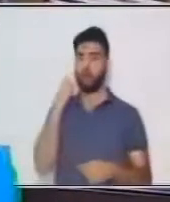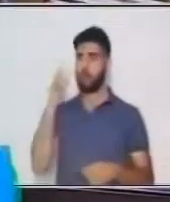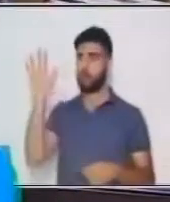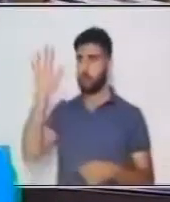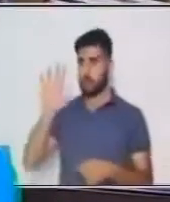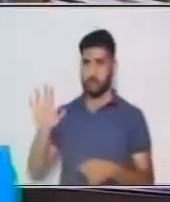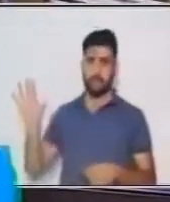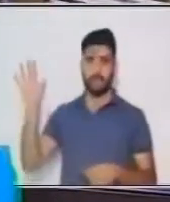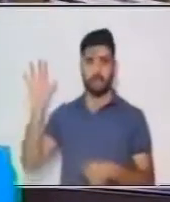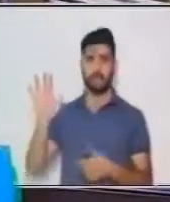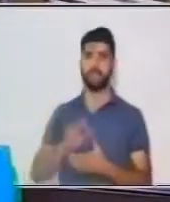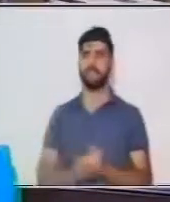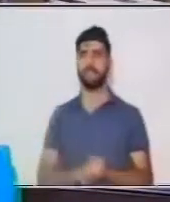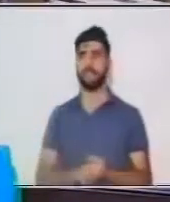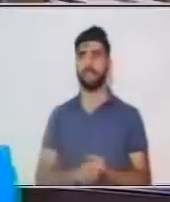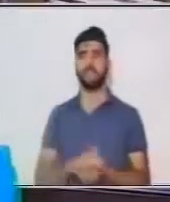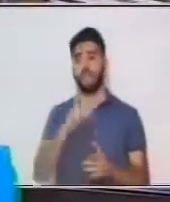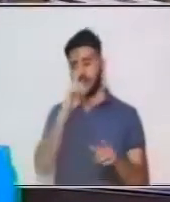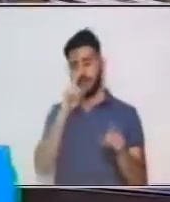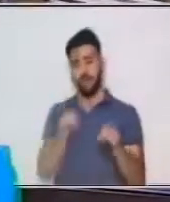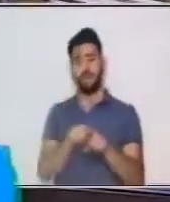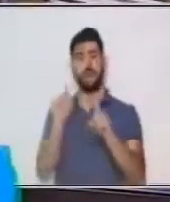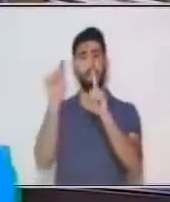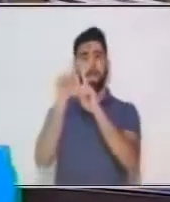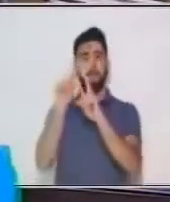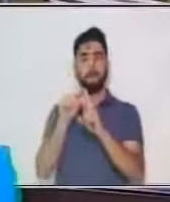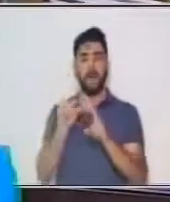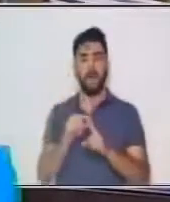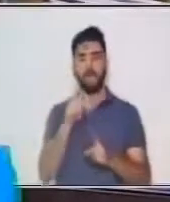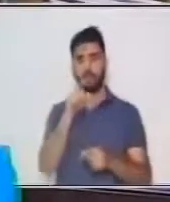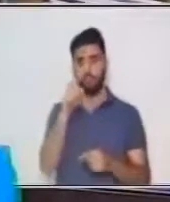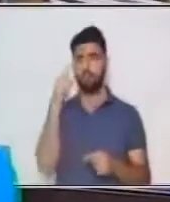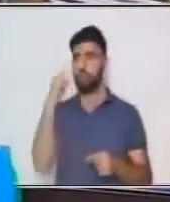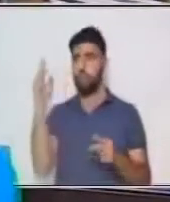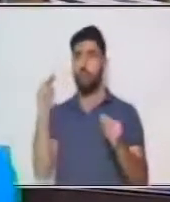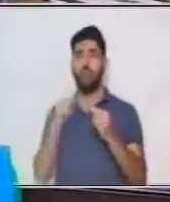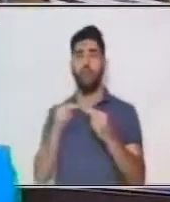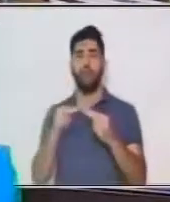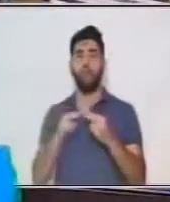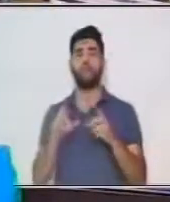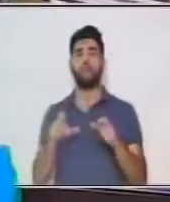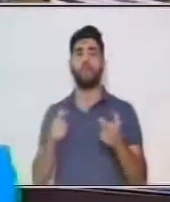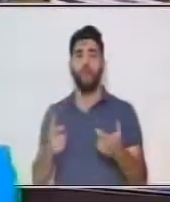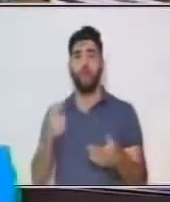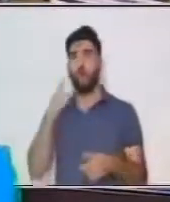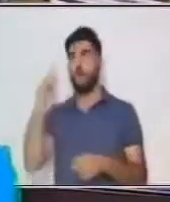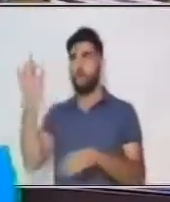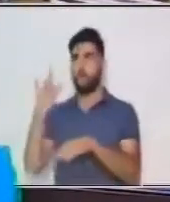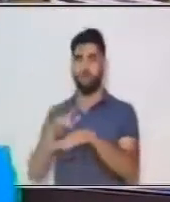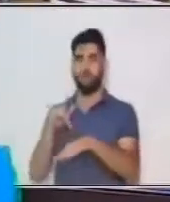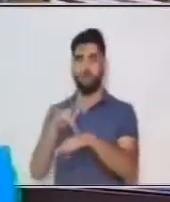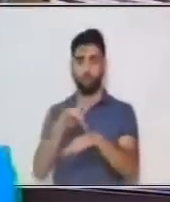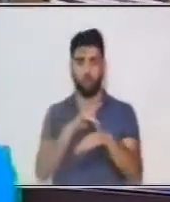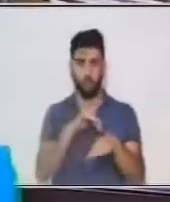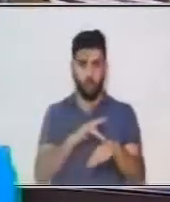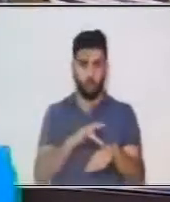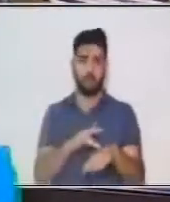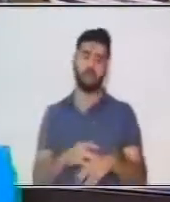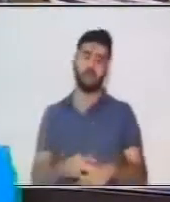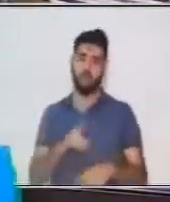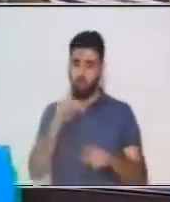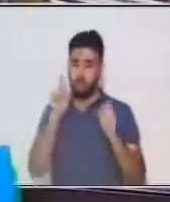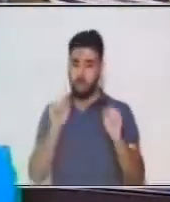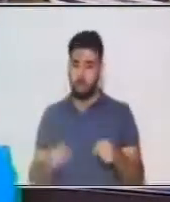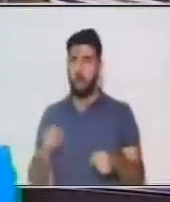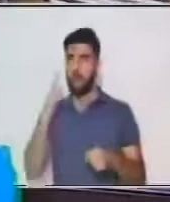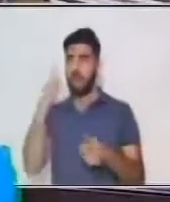sentido del gusto? ¿Qué palabras tú reconoces que se relacionan con el sentido del tacto? Escribe por lo menos 5 de